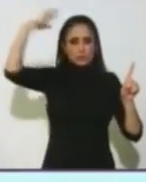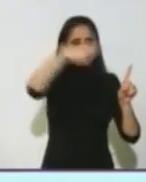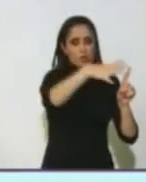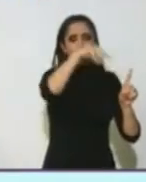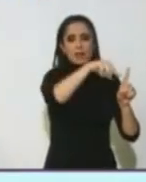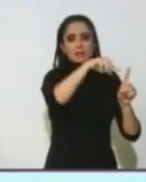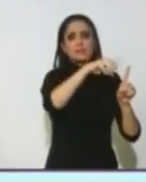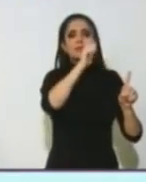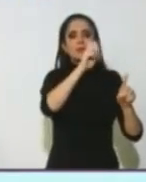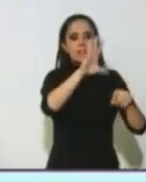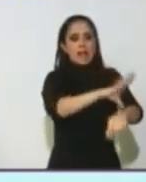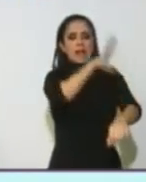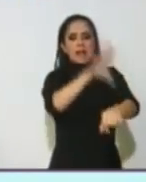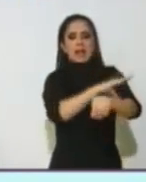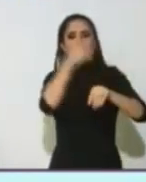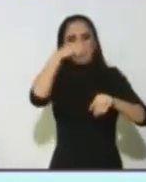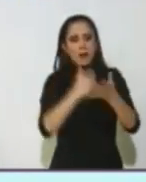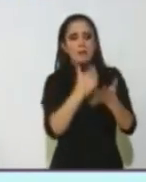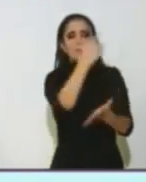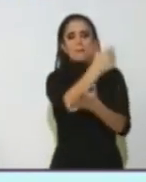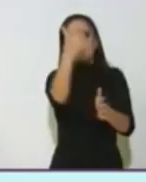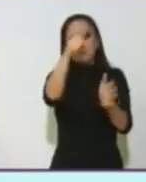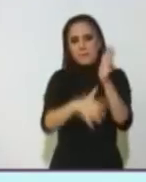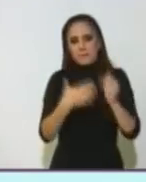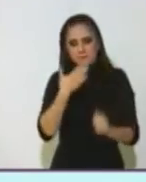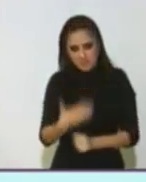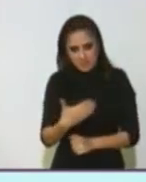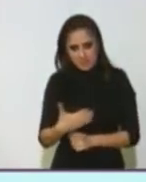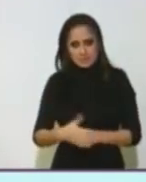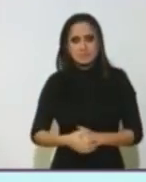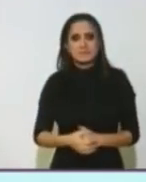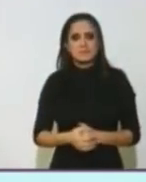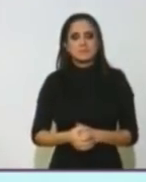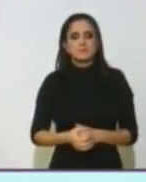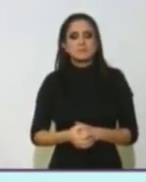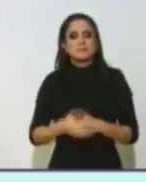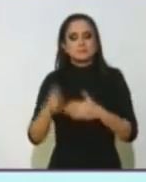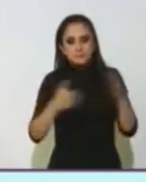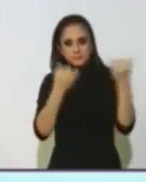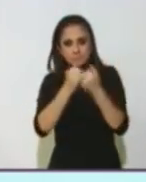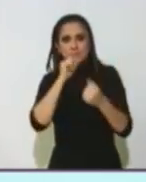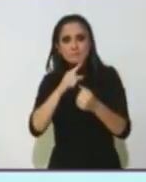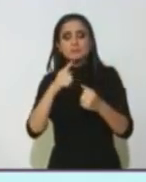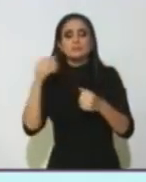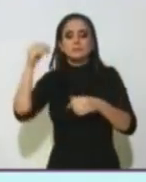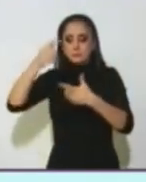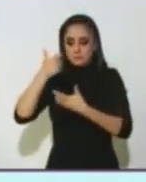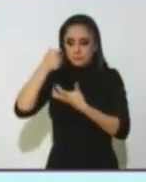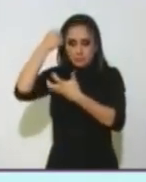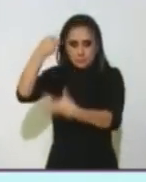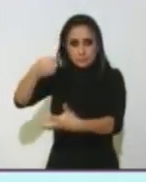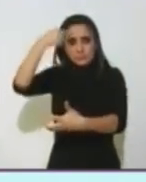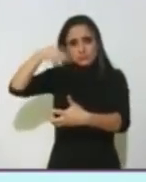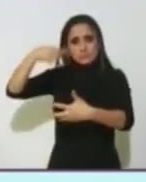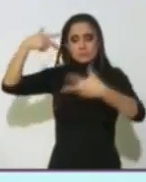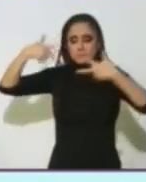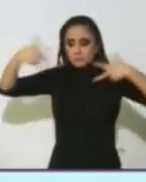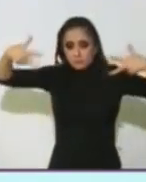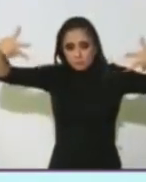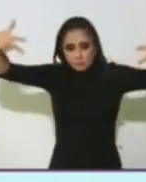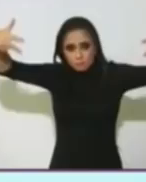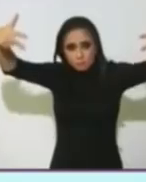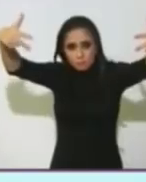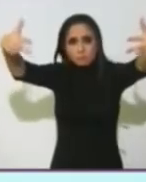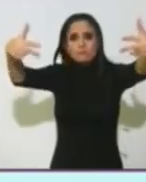un precio razonable invertirá además cámaras para que puedan monitorear el